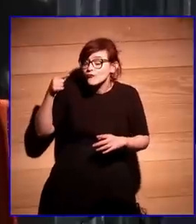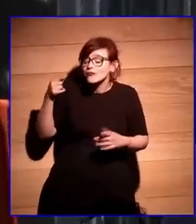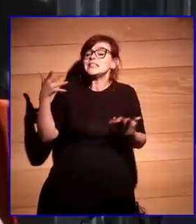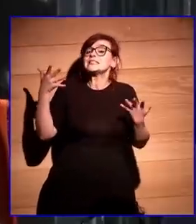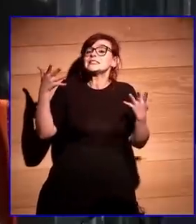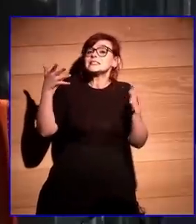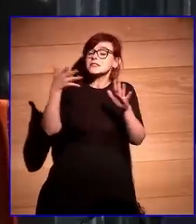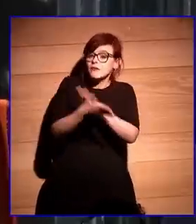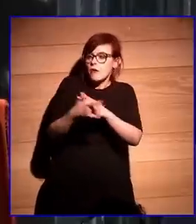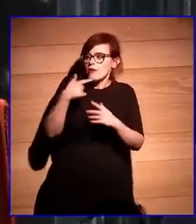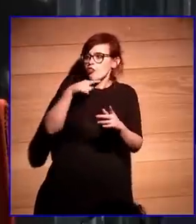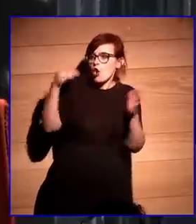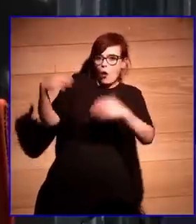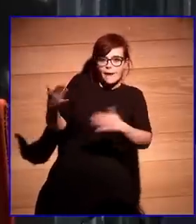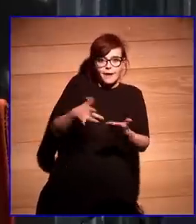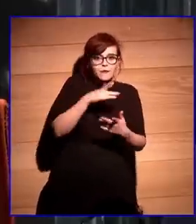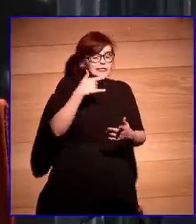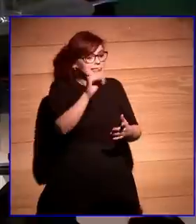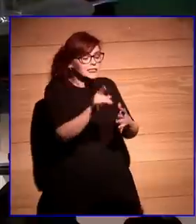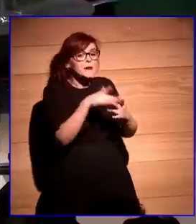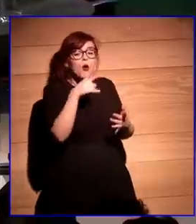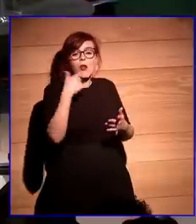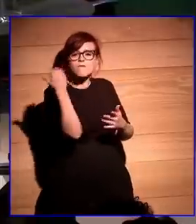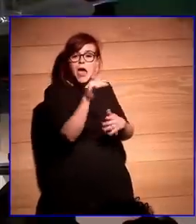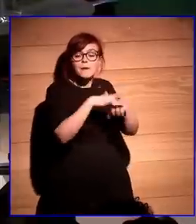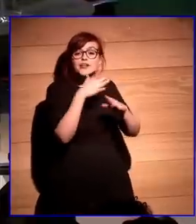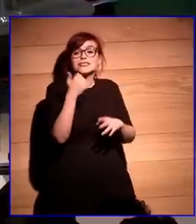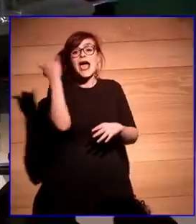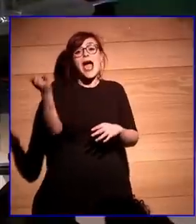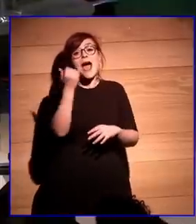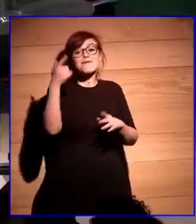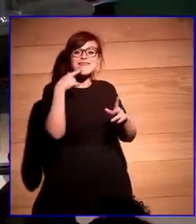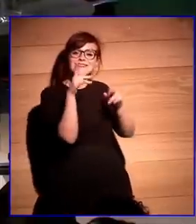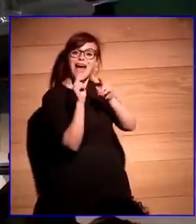estoy haciendo... No hay dolor. Estoy causando el mal. No hay... En cambio, si Javi golpea a Juan...